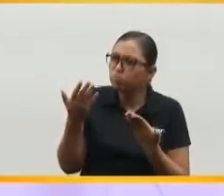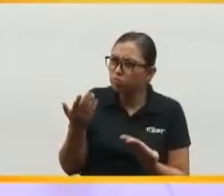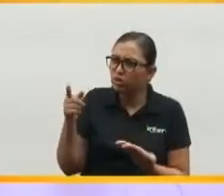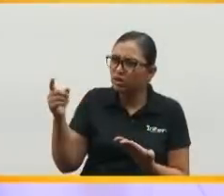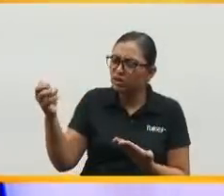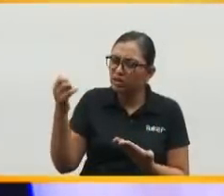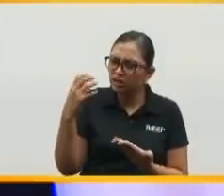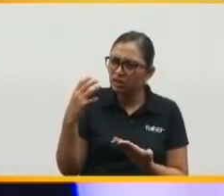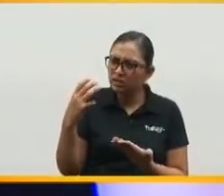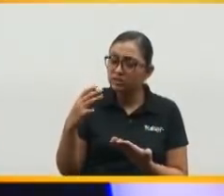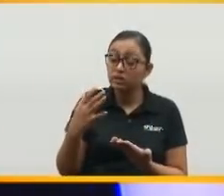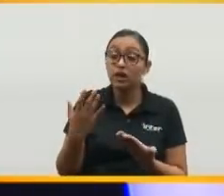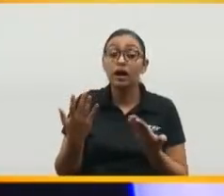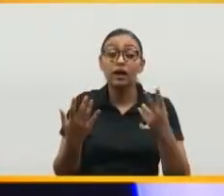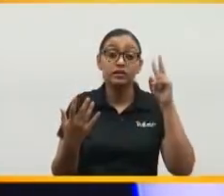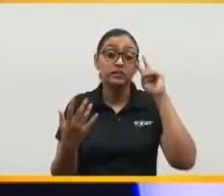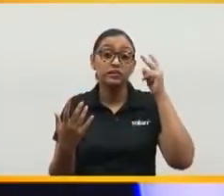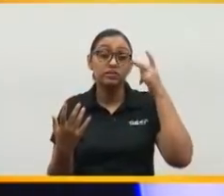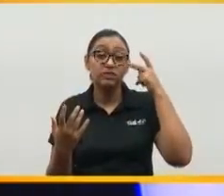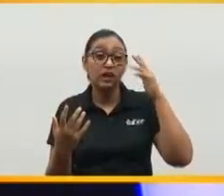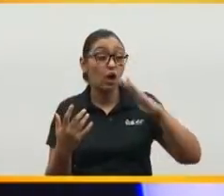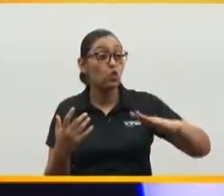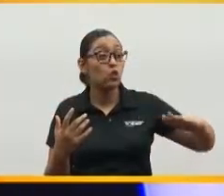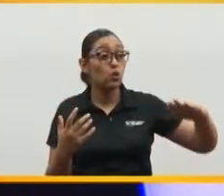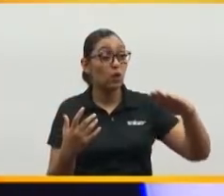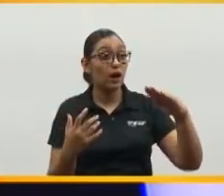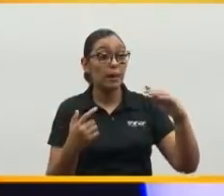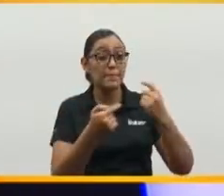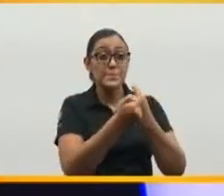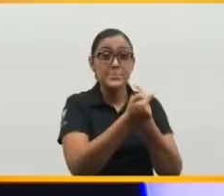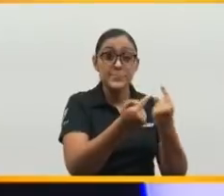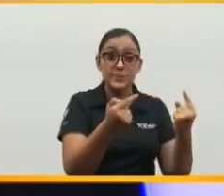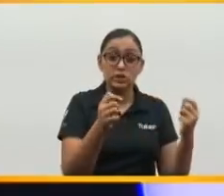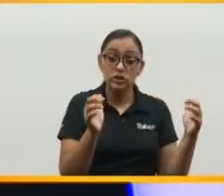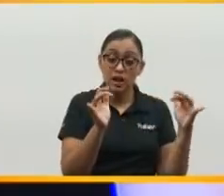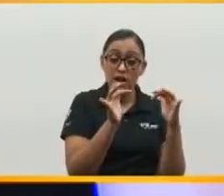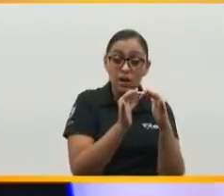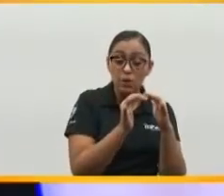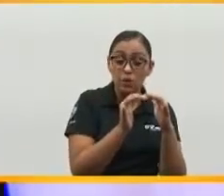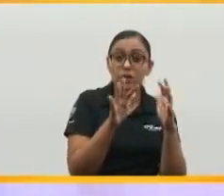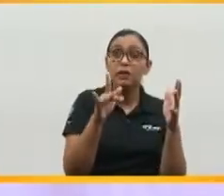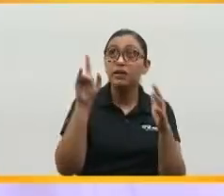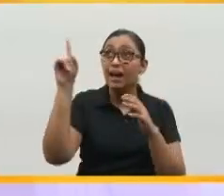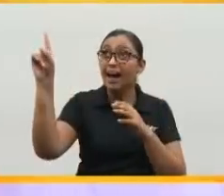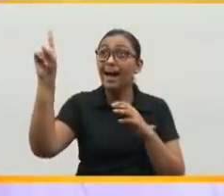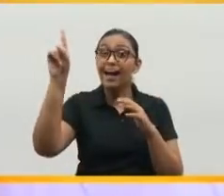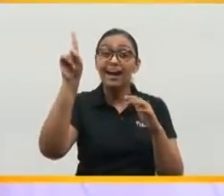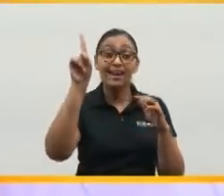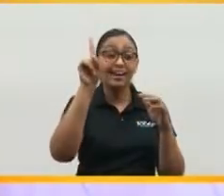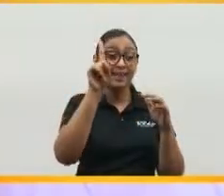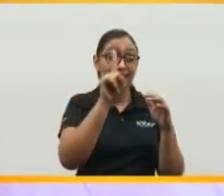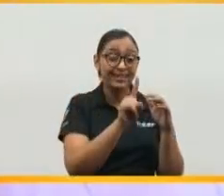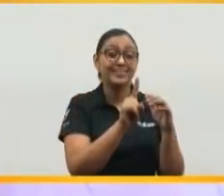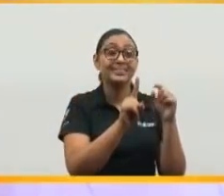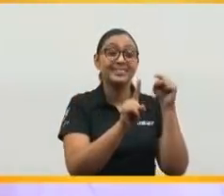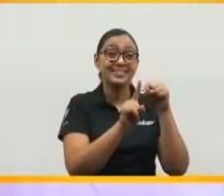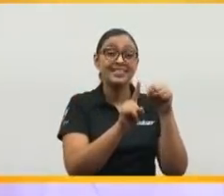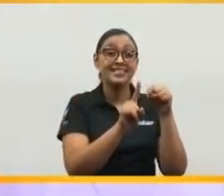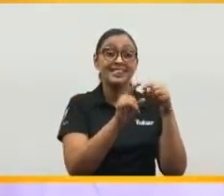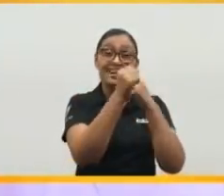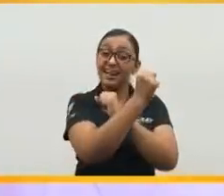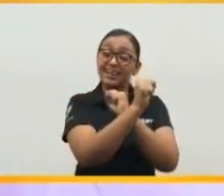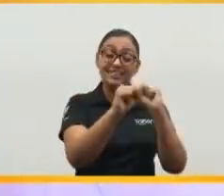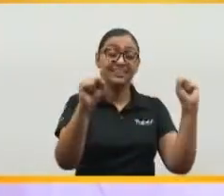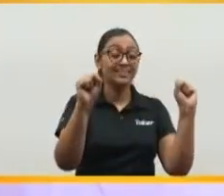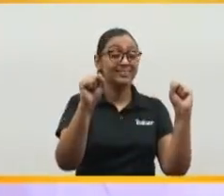Porque todo lugar donde dos o tres se reúnen, ahí está el Señor. Y donde está el Señor, ahí que dice, ¿hay libertad? Si le va de esas